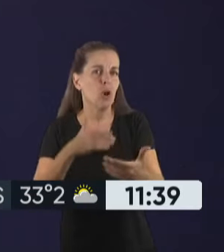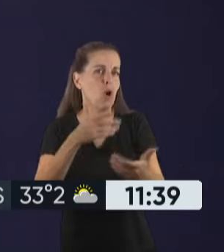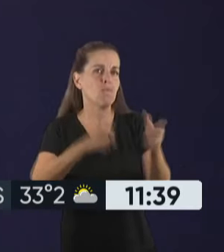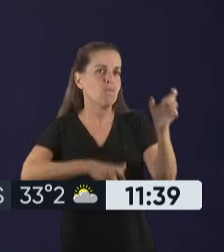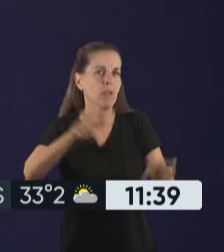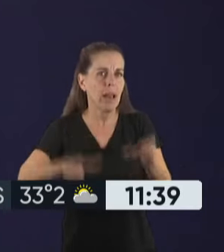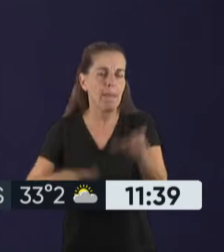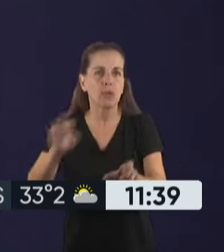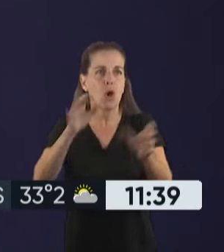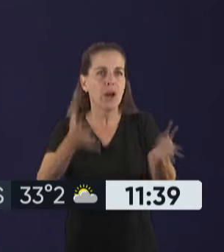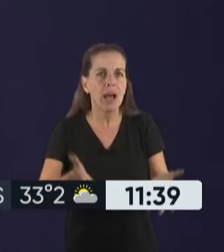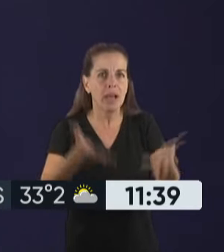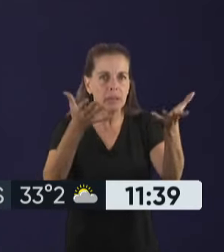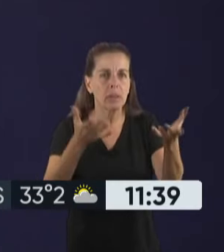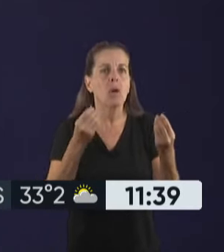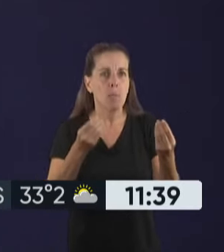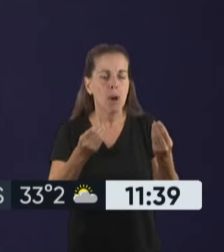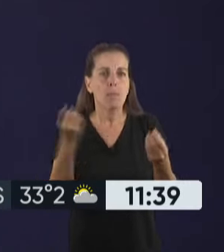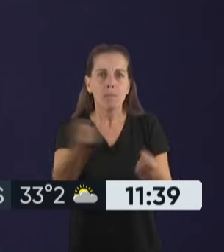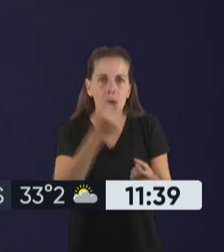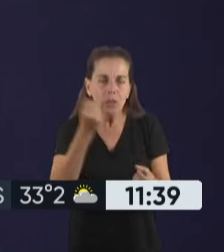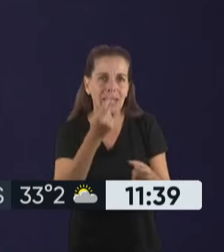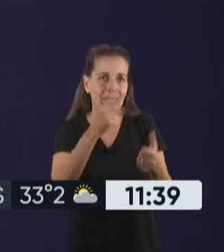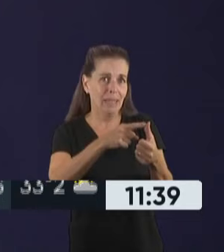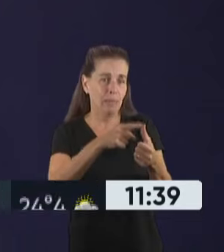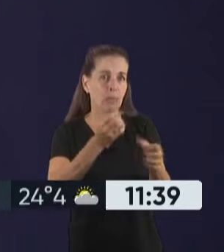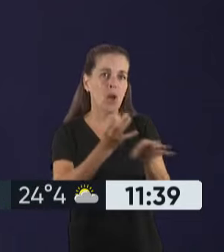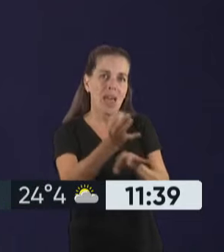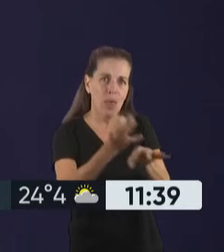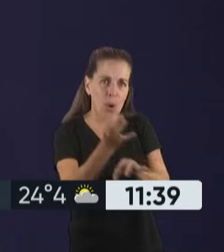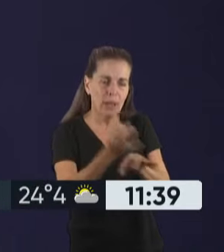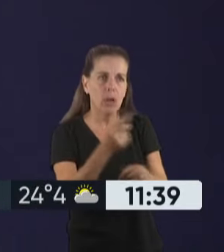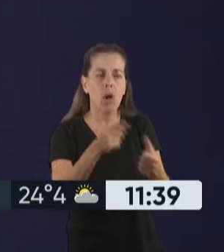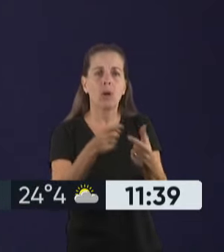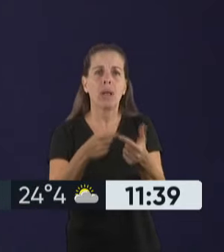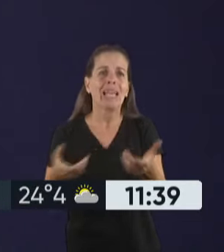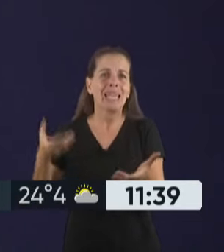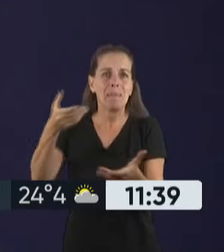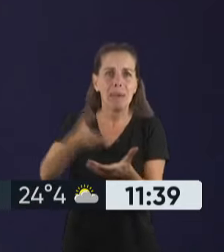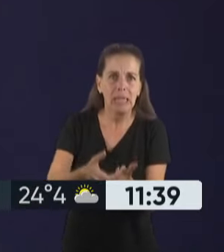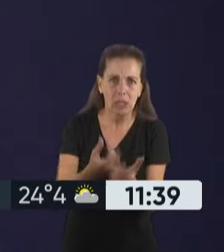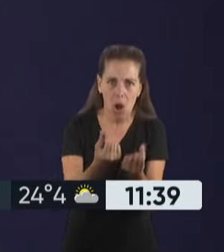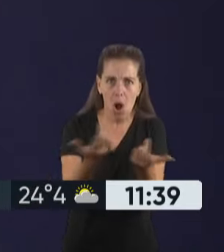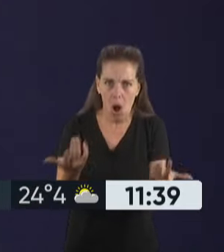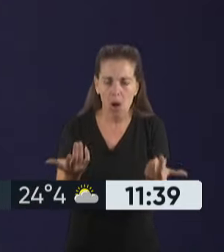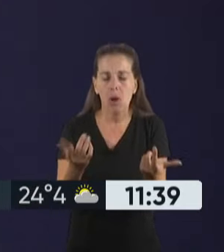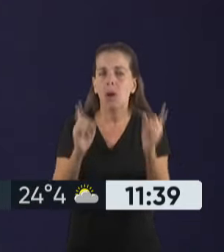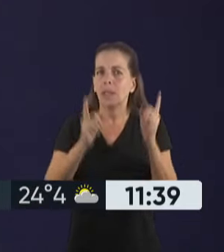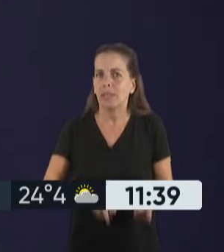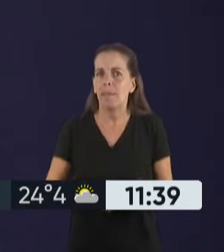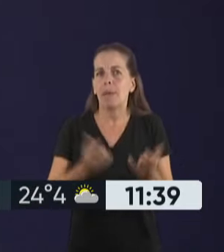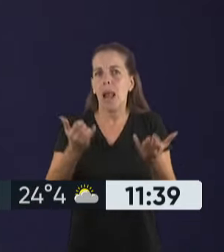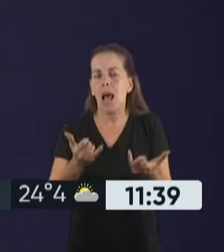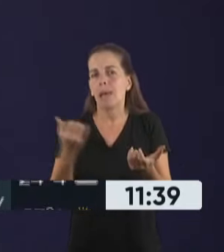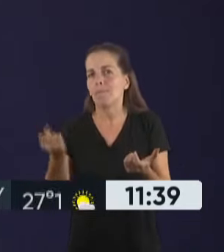con eh educación y con inversión que por supuesto en el medio influye